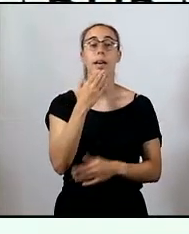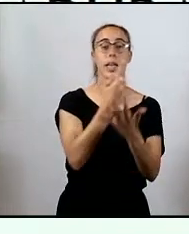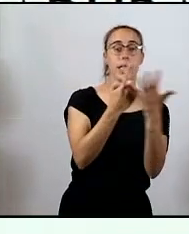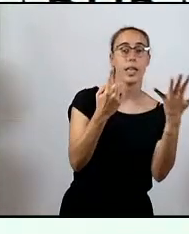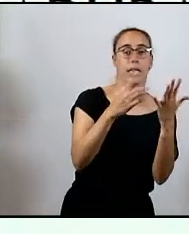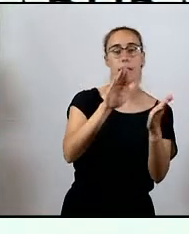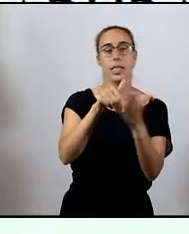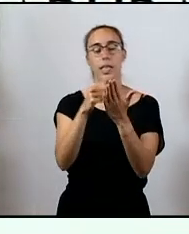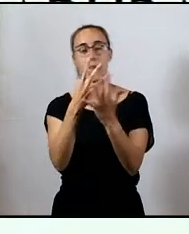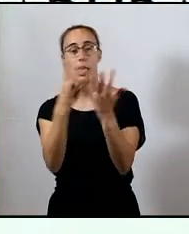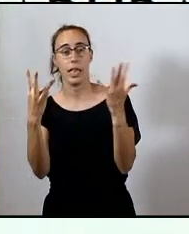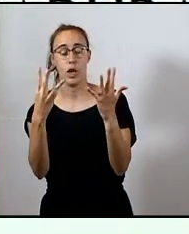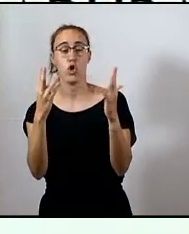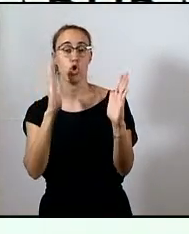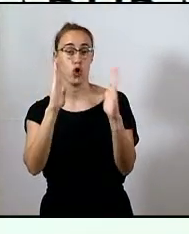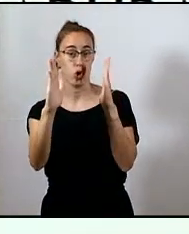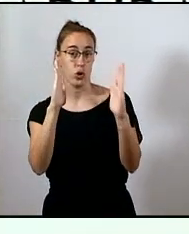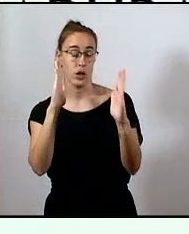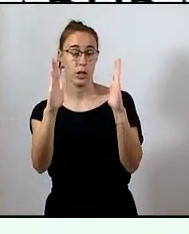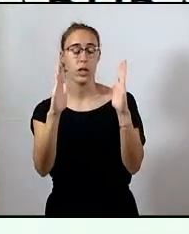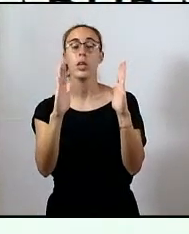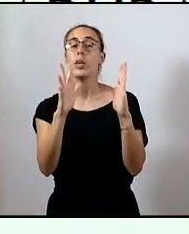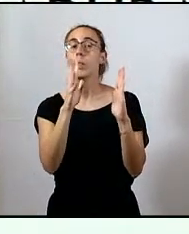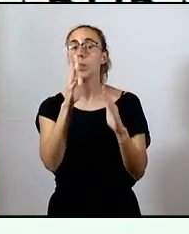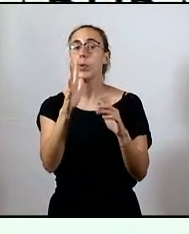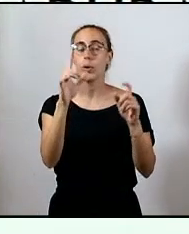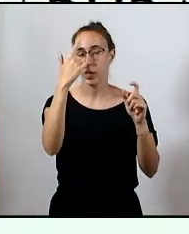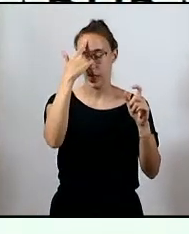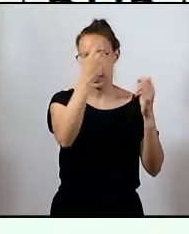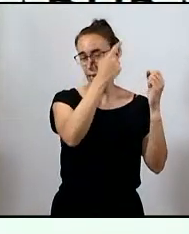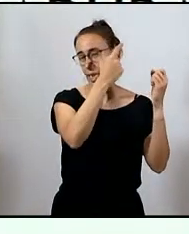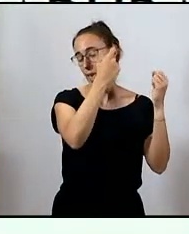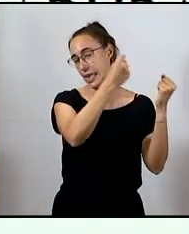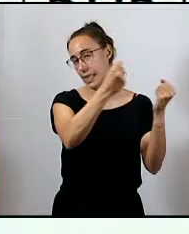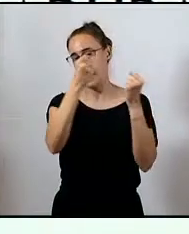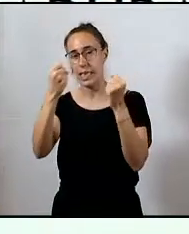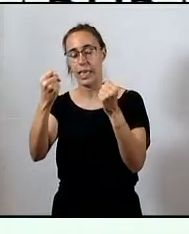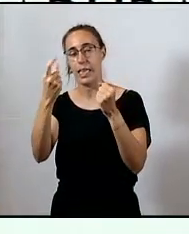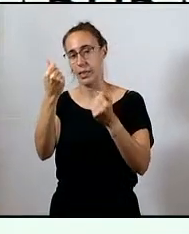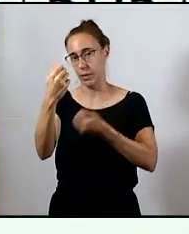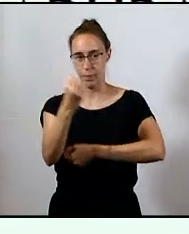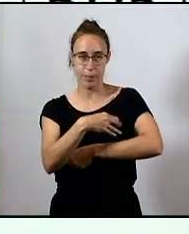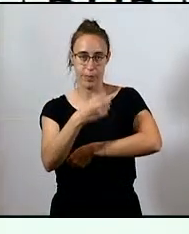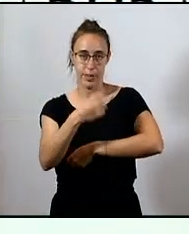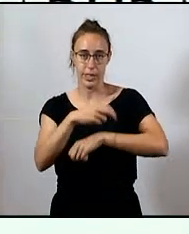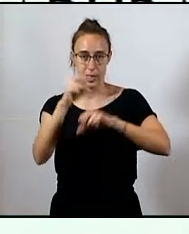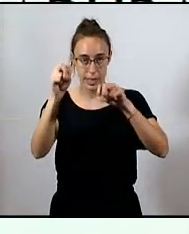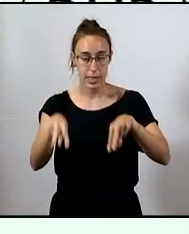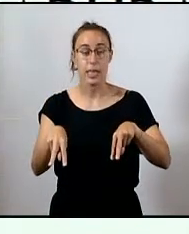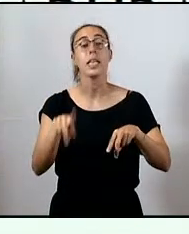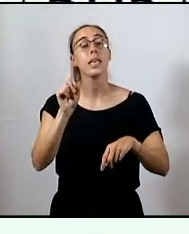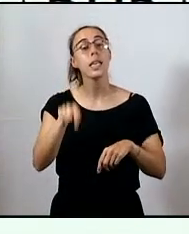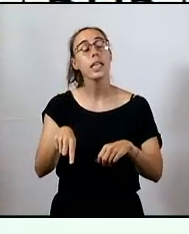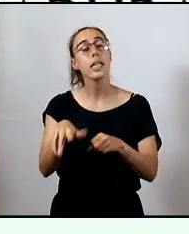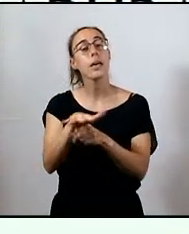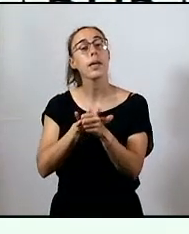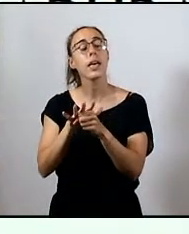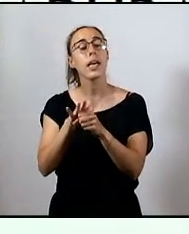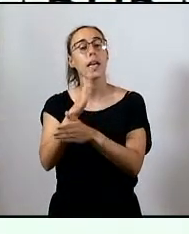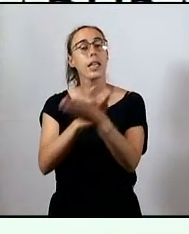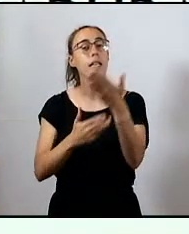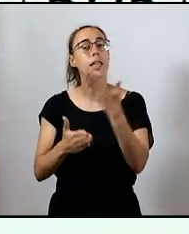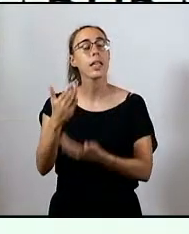18 años a través de 4 entidades sin ánimo de lucro. Y en el ámbito de la discapacidad, la inversión es de